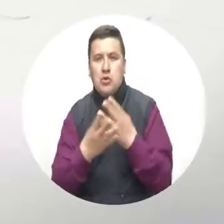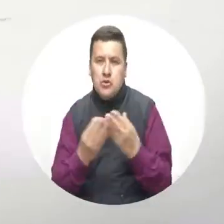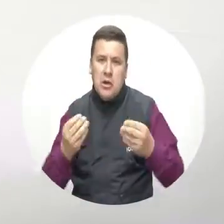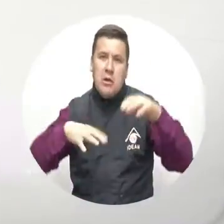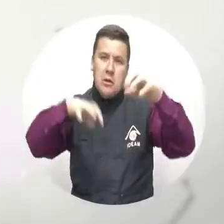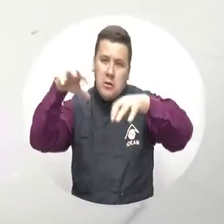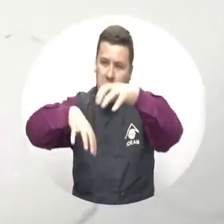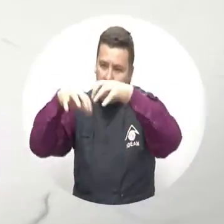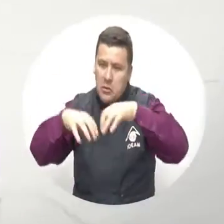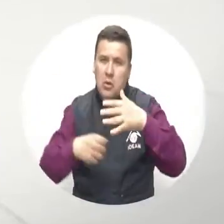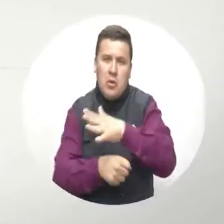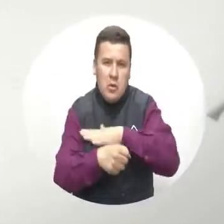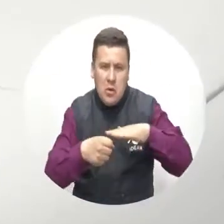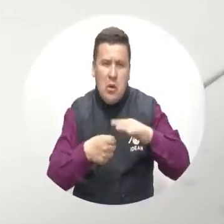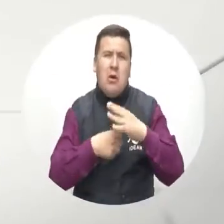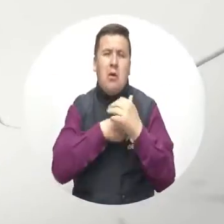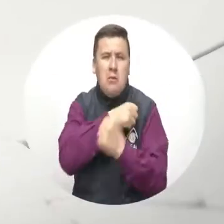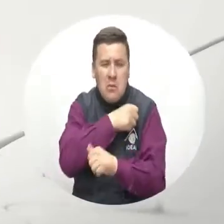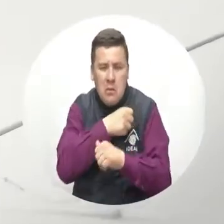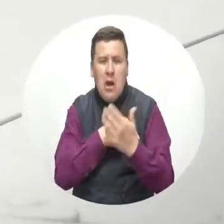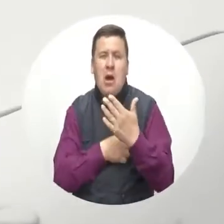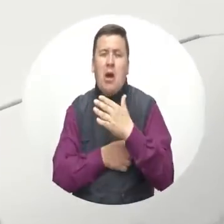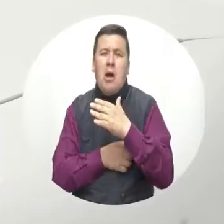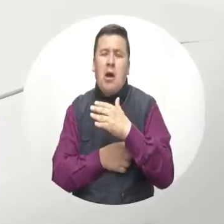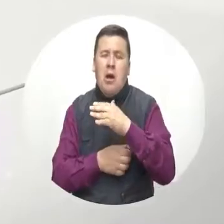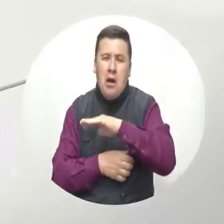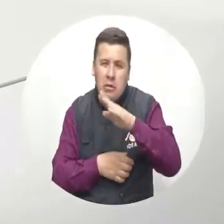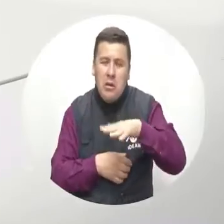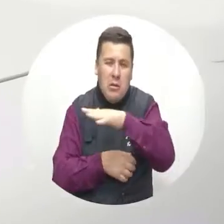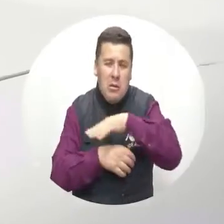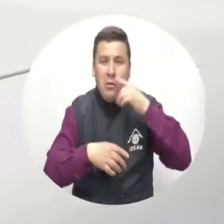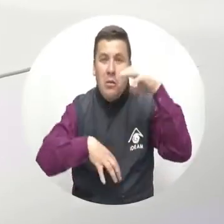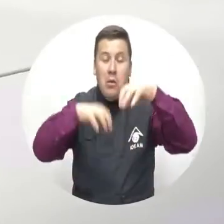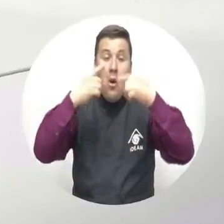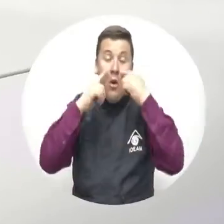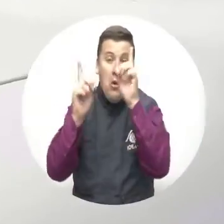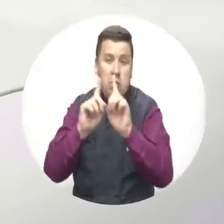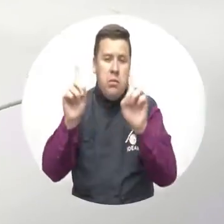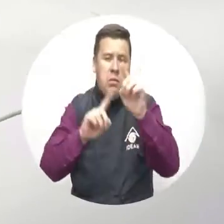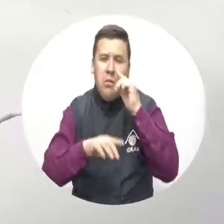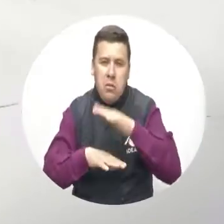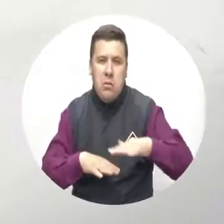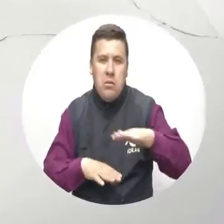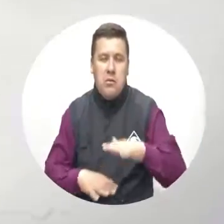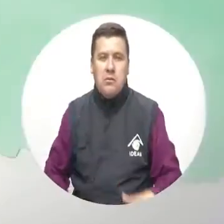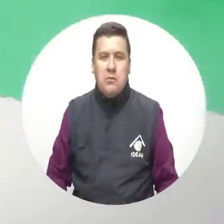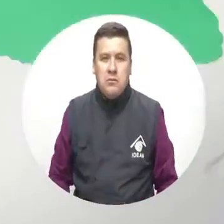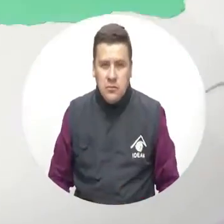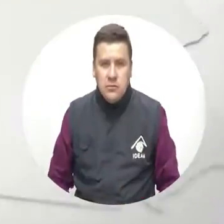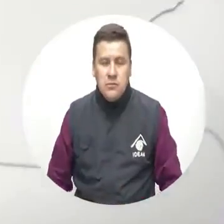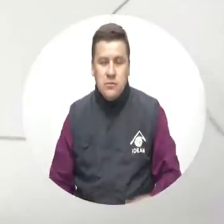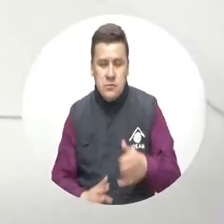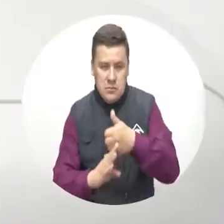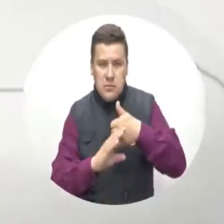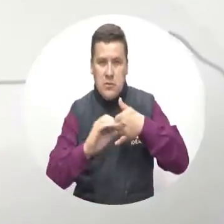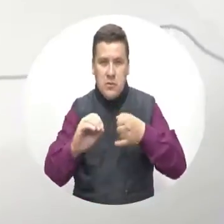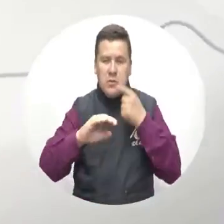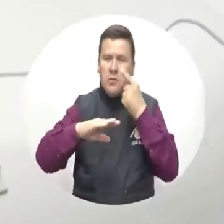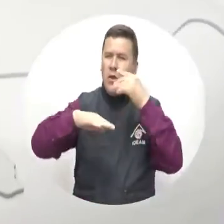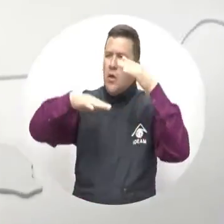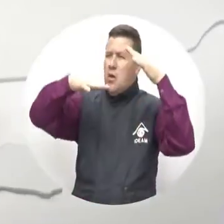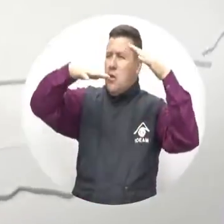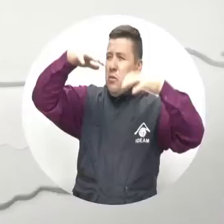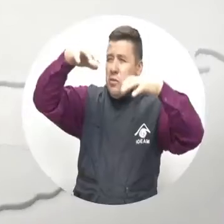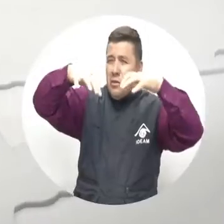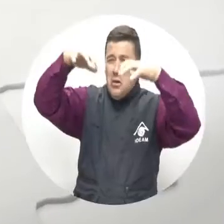la región habrá nubosidades constantes, sobre todo en la parte norte de la zona. La Orinoquía inicia su mañana con